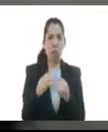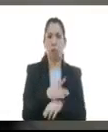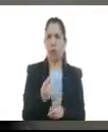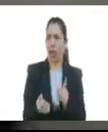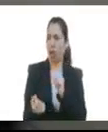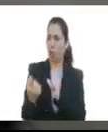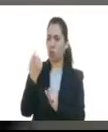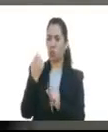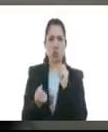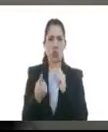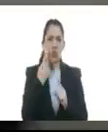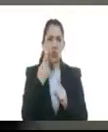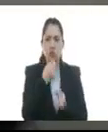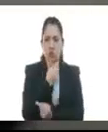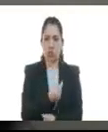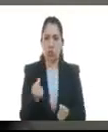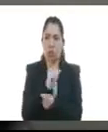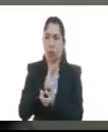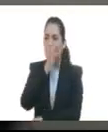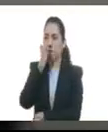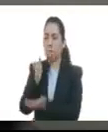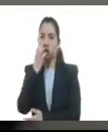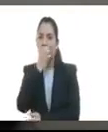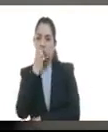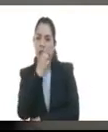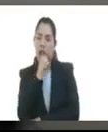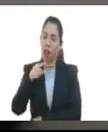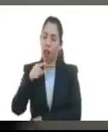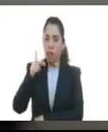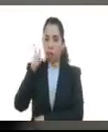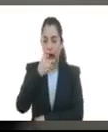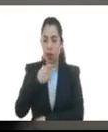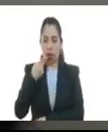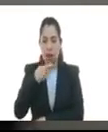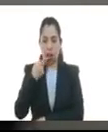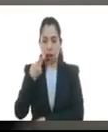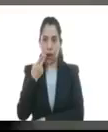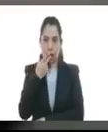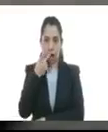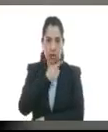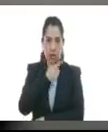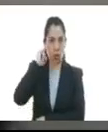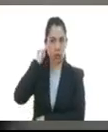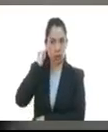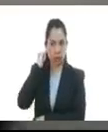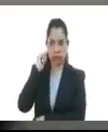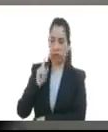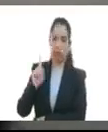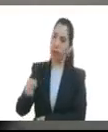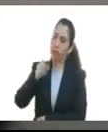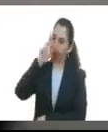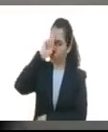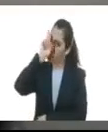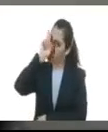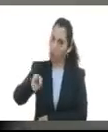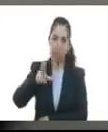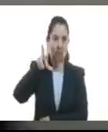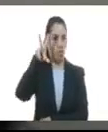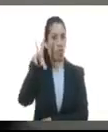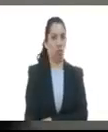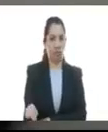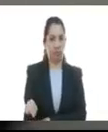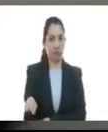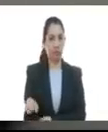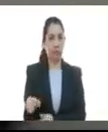luego les mandan maestros que no tienen que no hablan, que es distinta, la variante es distinta,